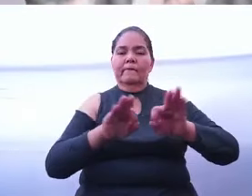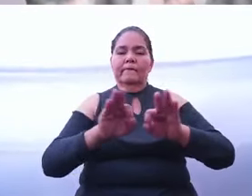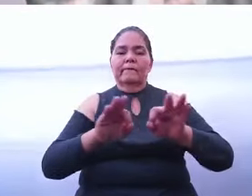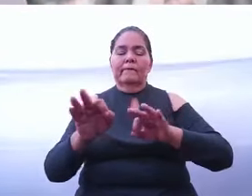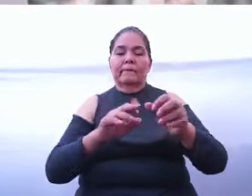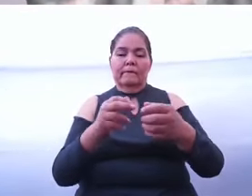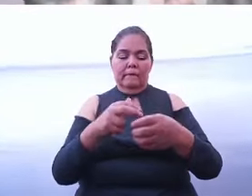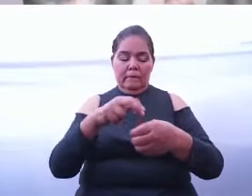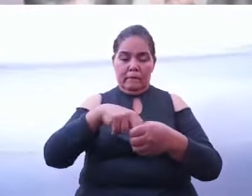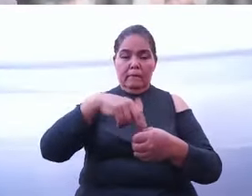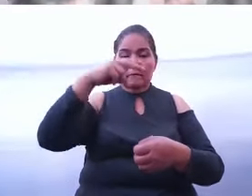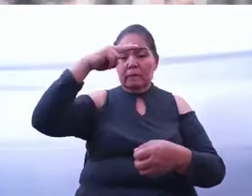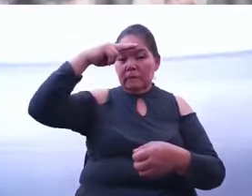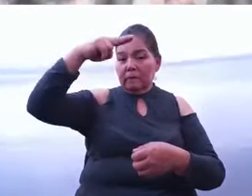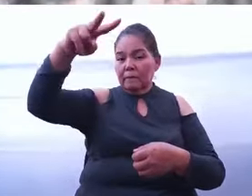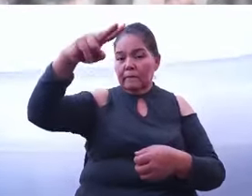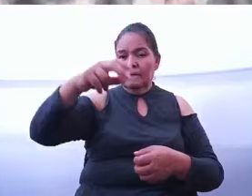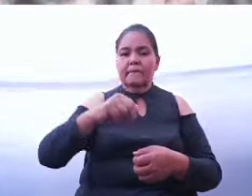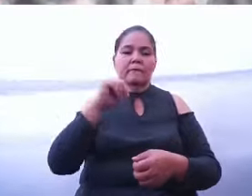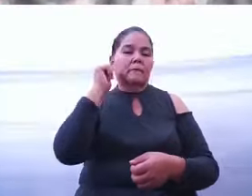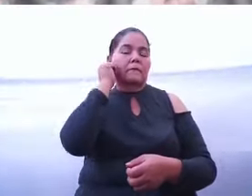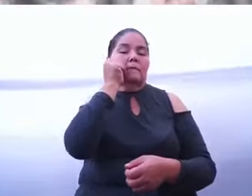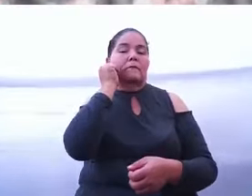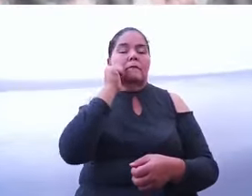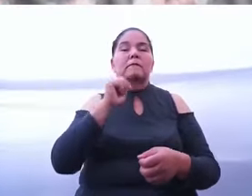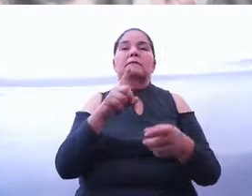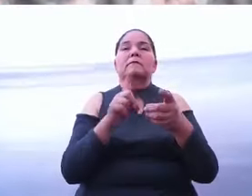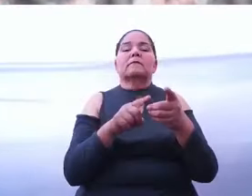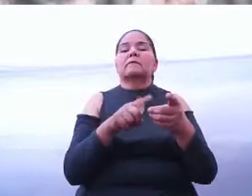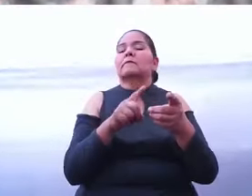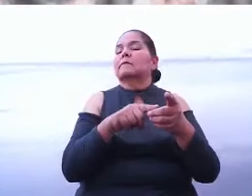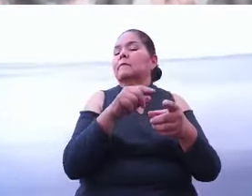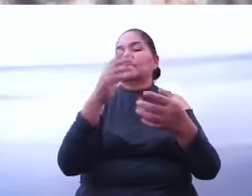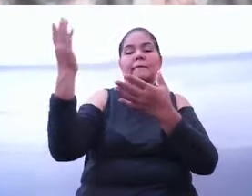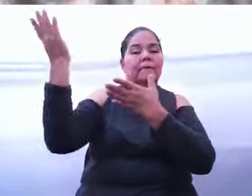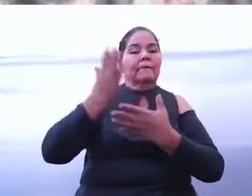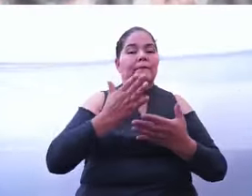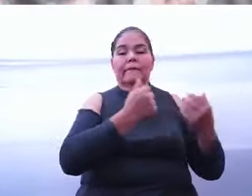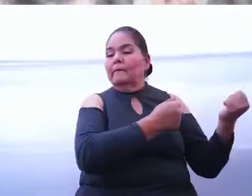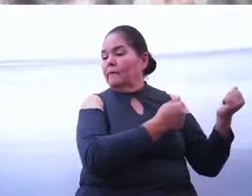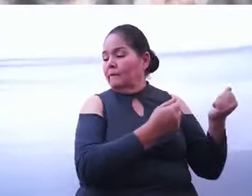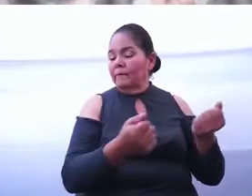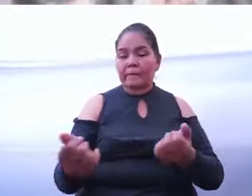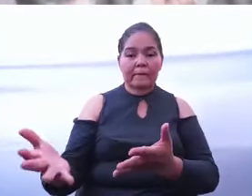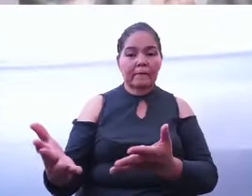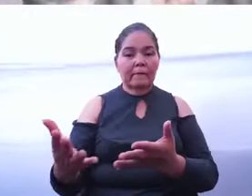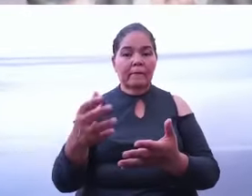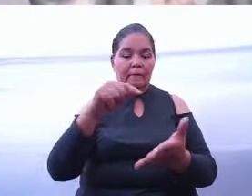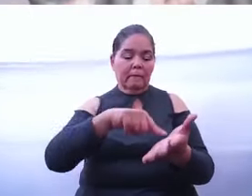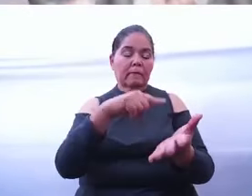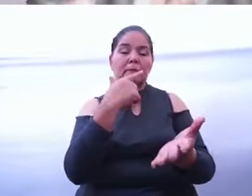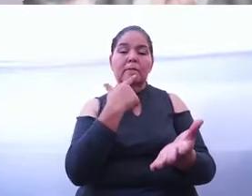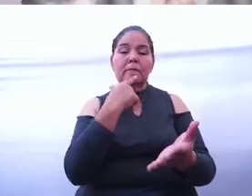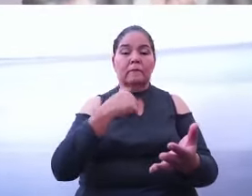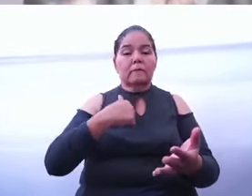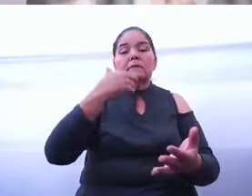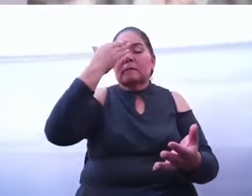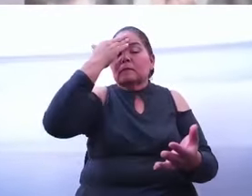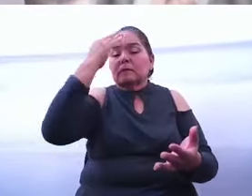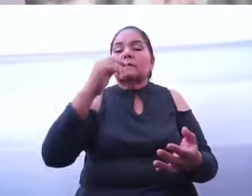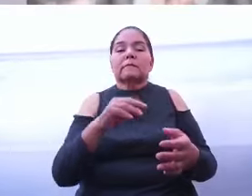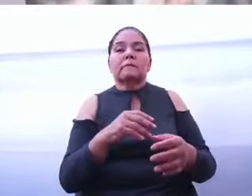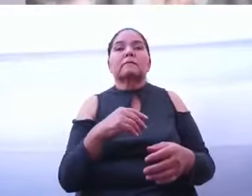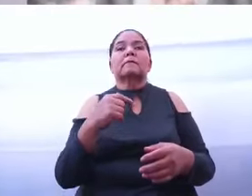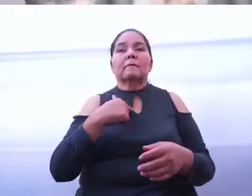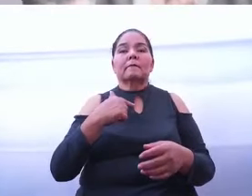Y créanme, siempre ahí donde voy, llevo a Celaya, porque yo sé el compromiso que hice con ustedes. Y